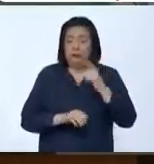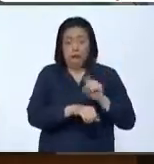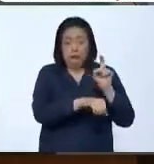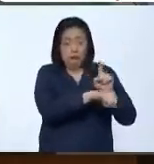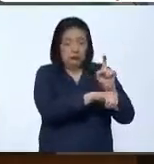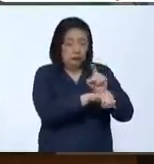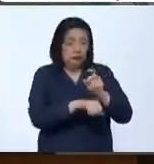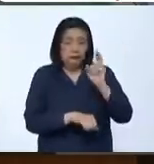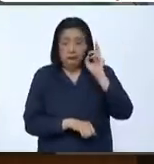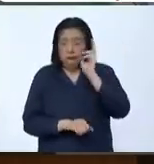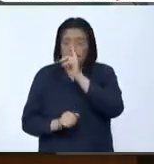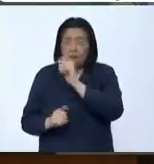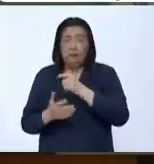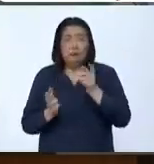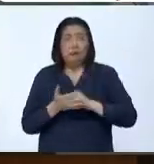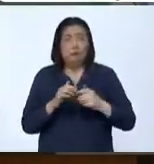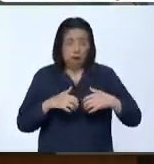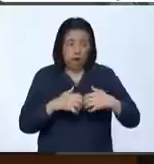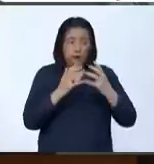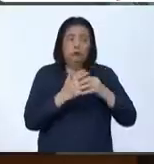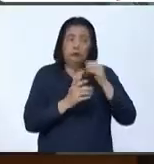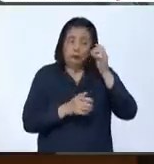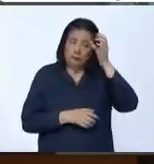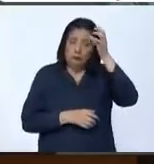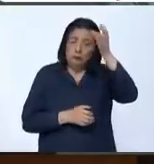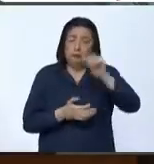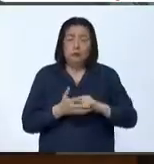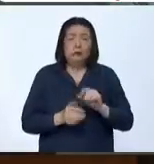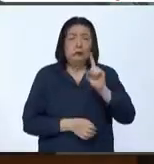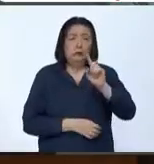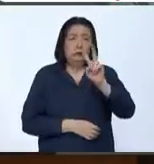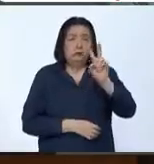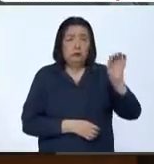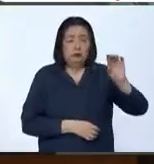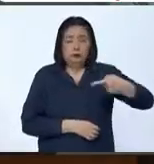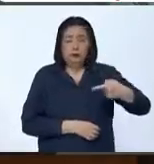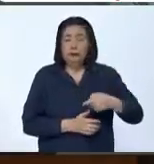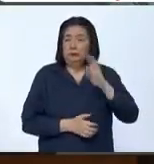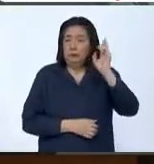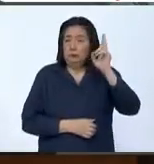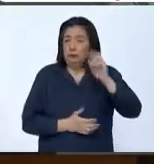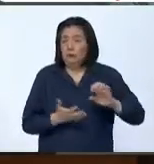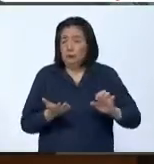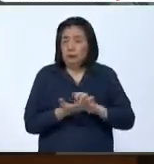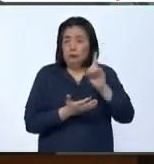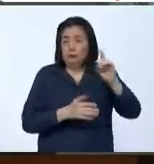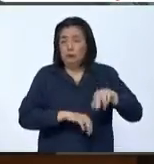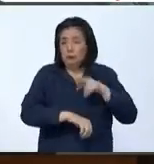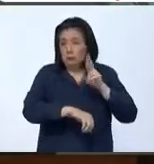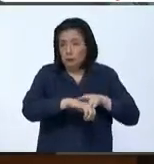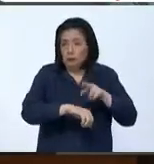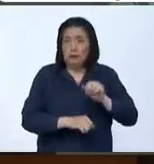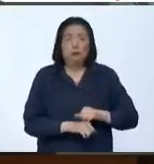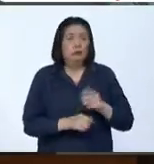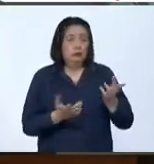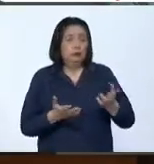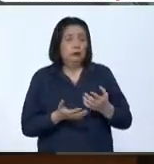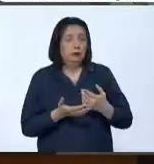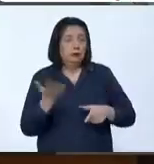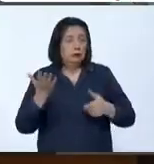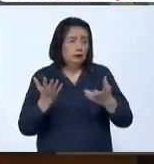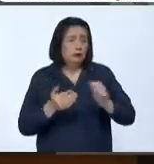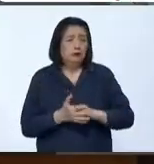formación docente repotenciará los conocimientos de 120 mil docentes de educación básica regular sobre